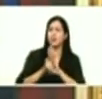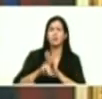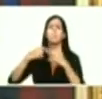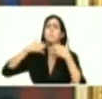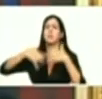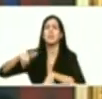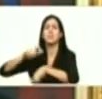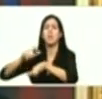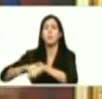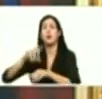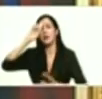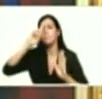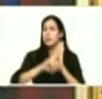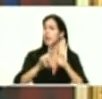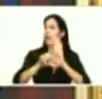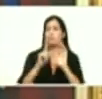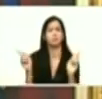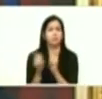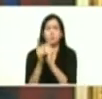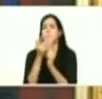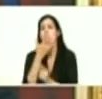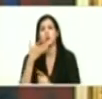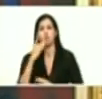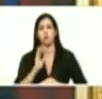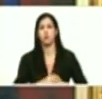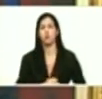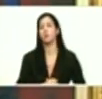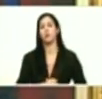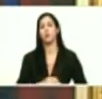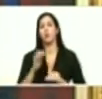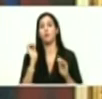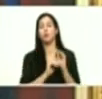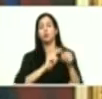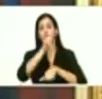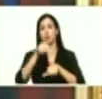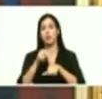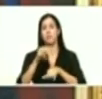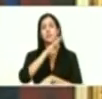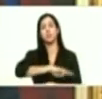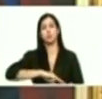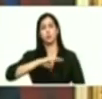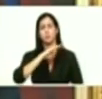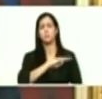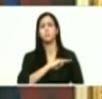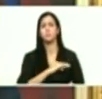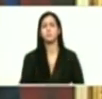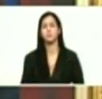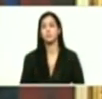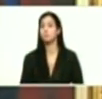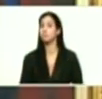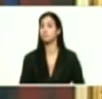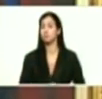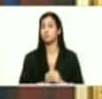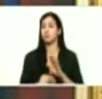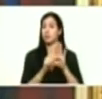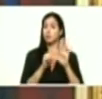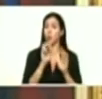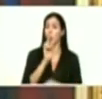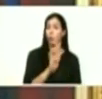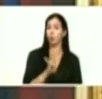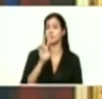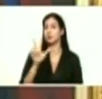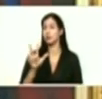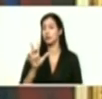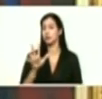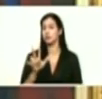Jalú ahora fondo nacional de emisiones se crea artículo 43 el fondo